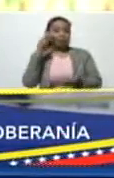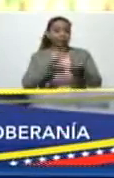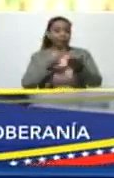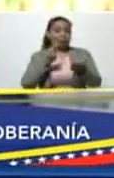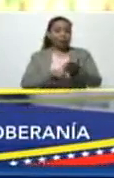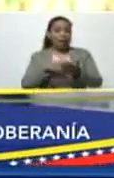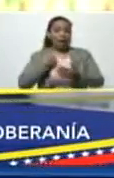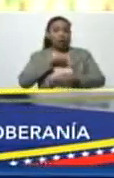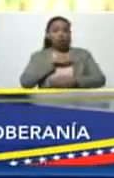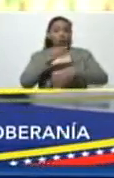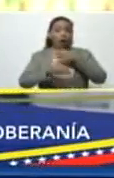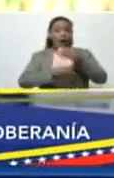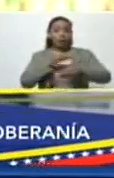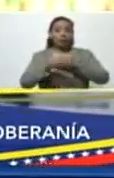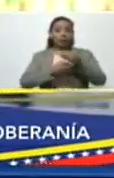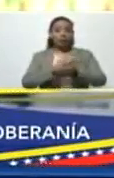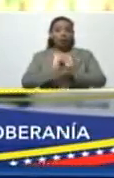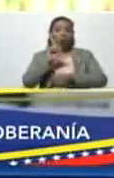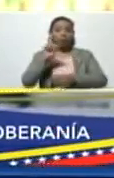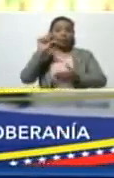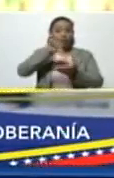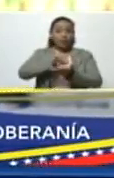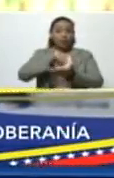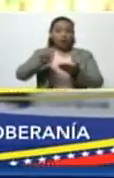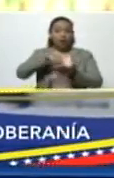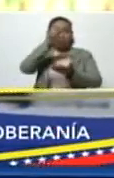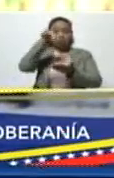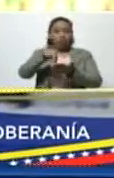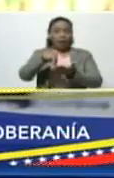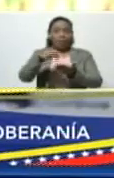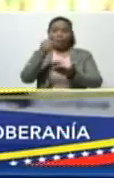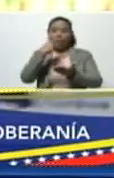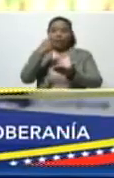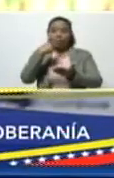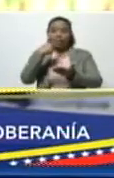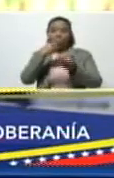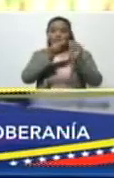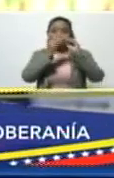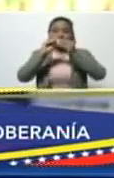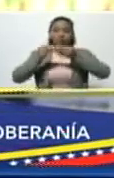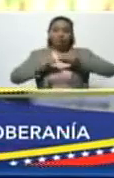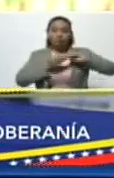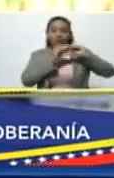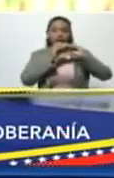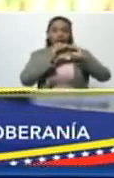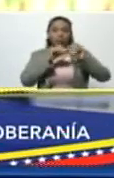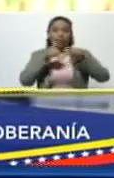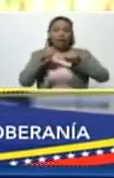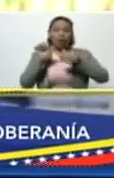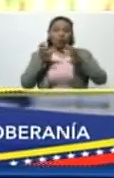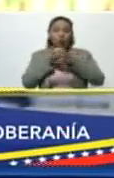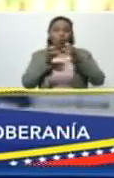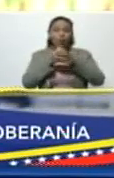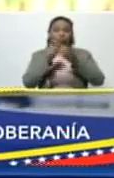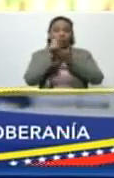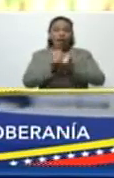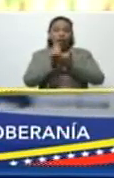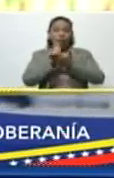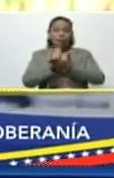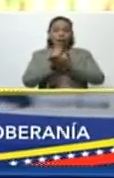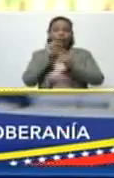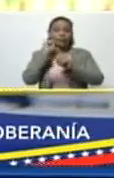Para nosotros crear un Centro Nacional de Medicina Regenerativa a partir de la unidad de terapia celular